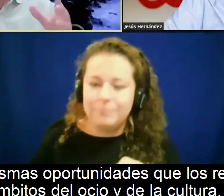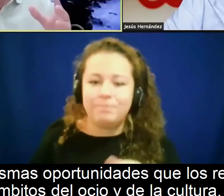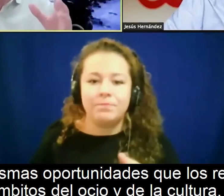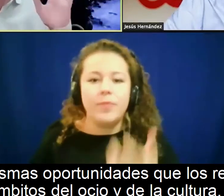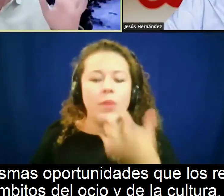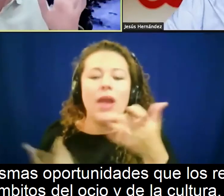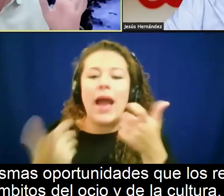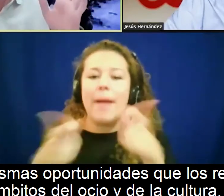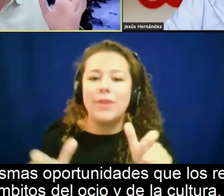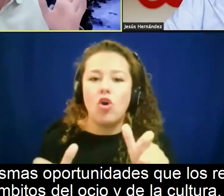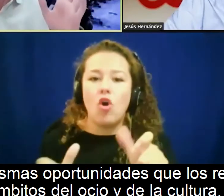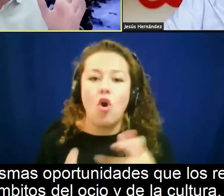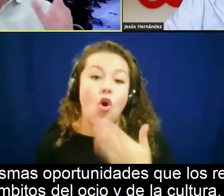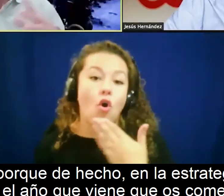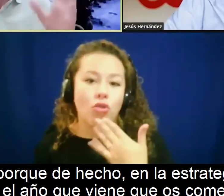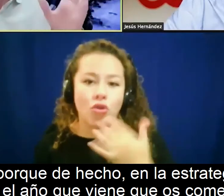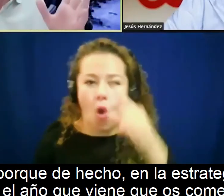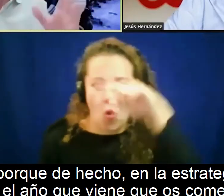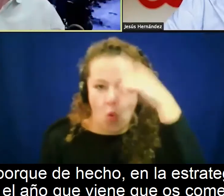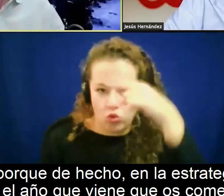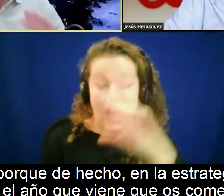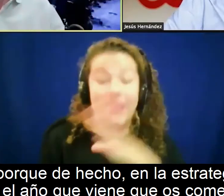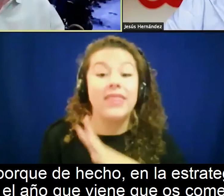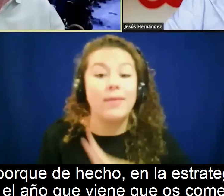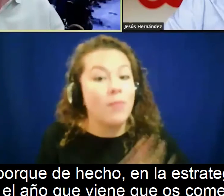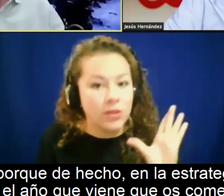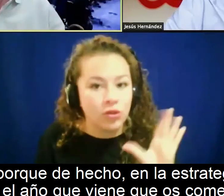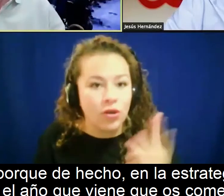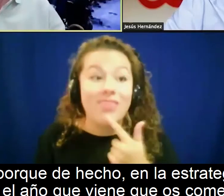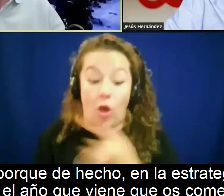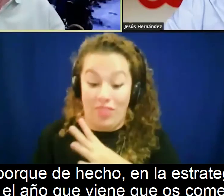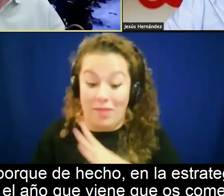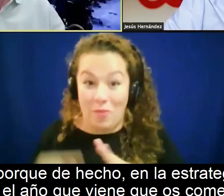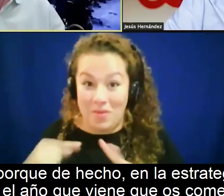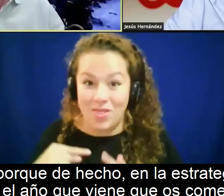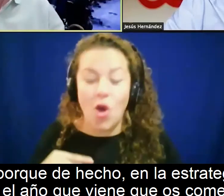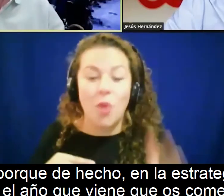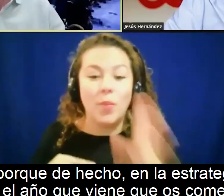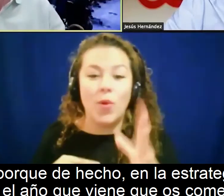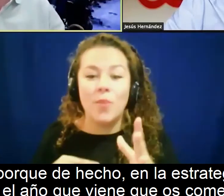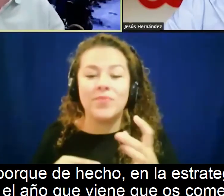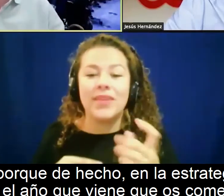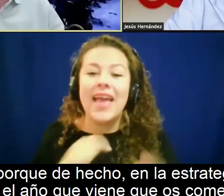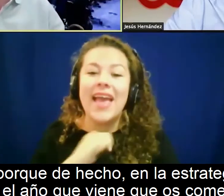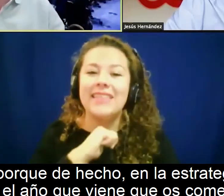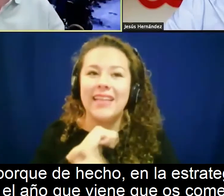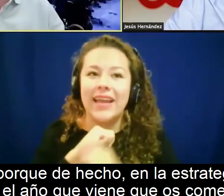de la cultura, por ahora. Y digo por ahora porque, de hecho, en la estrategia que la Comisión presentará el año que viene, que os comentaba antes,